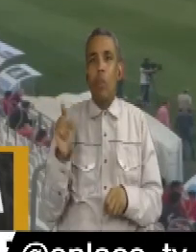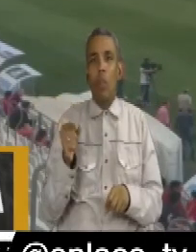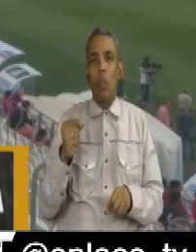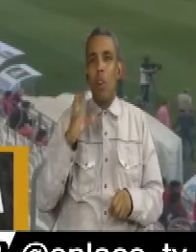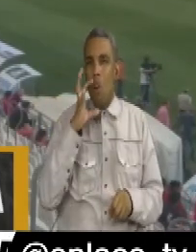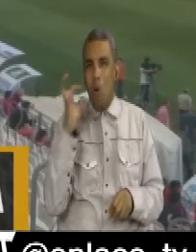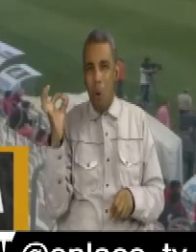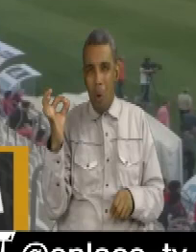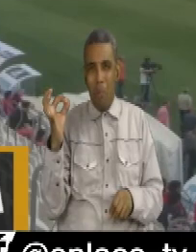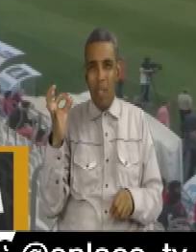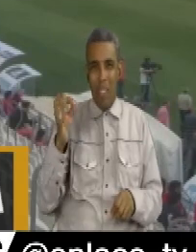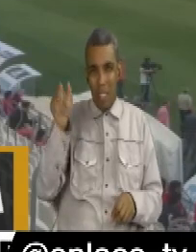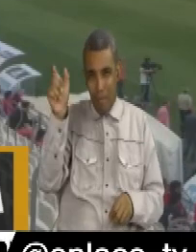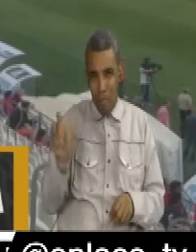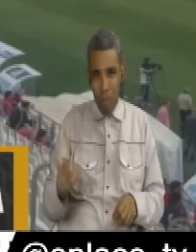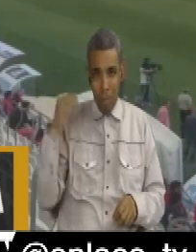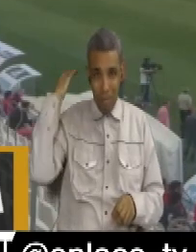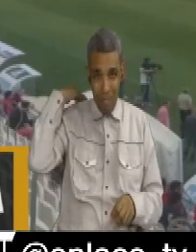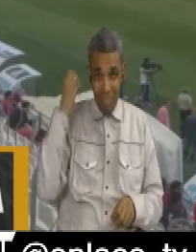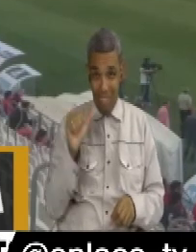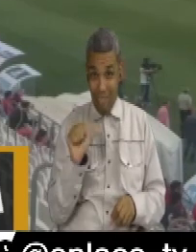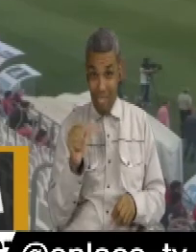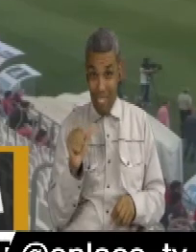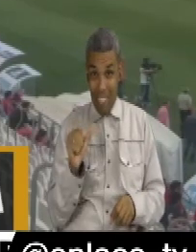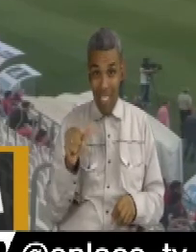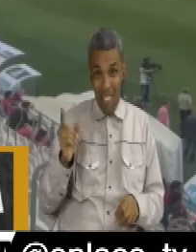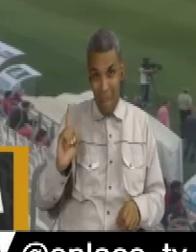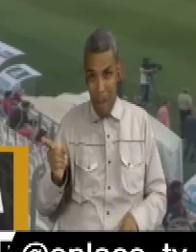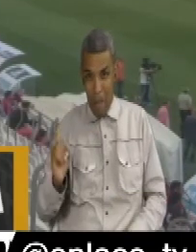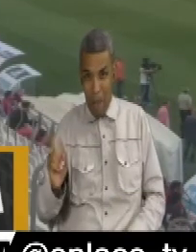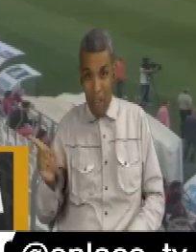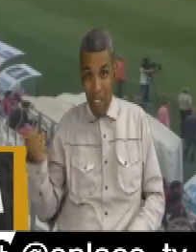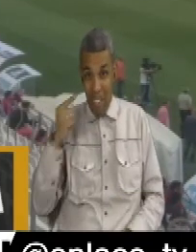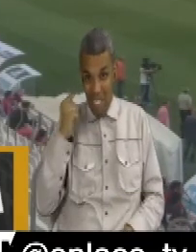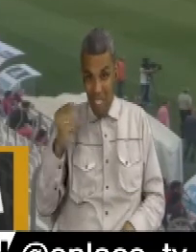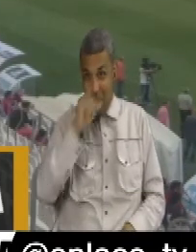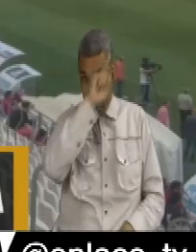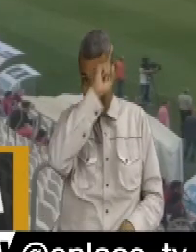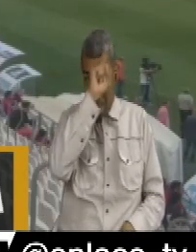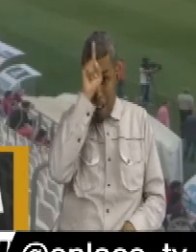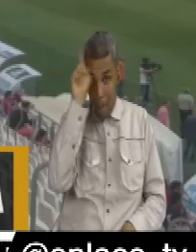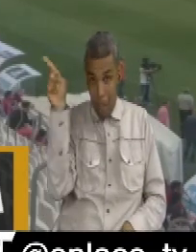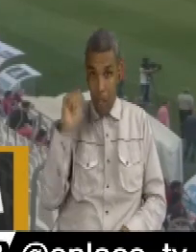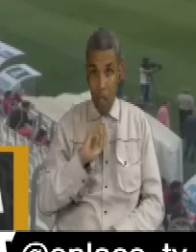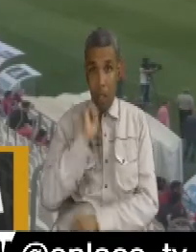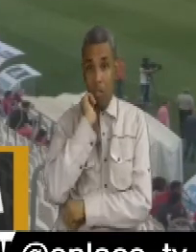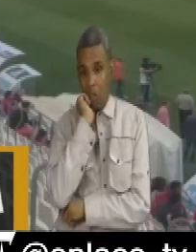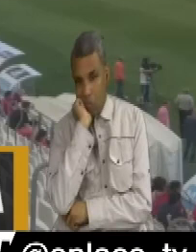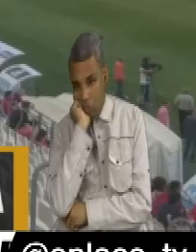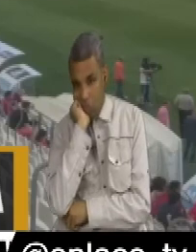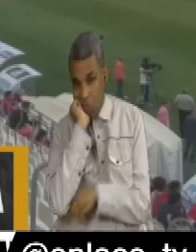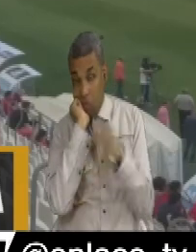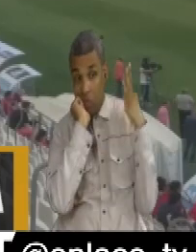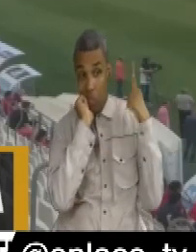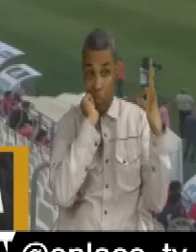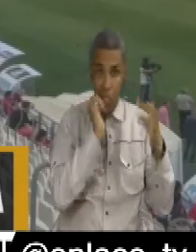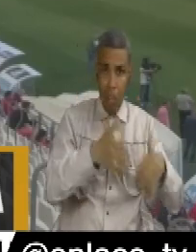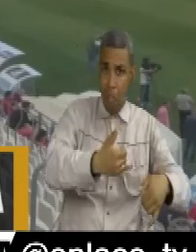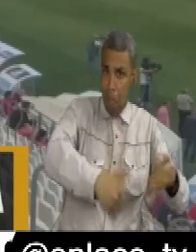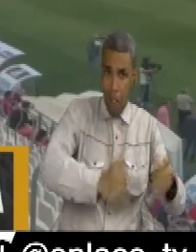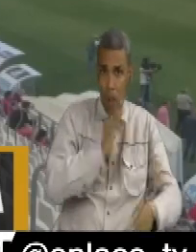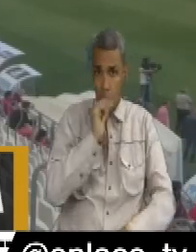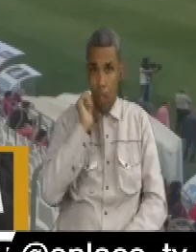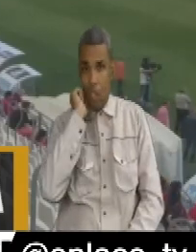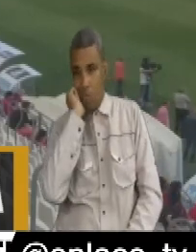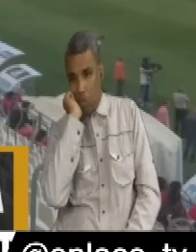futuro, además cómo llegó a la concentración de la Selección Colombia luego de no tener la oportunidad de participar, ni siquiera ser suplente en la